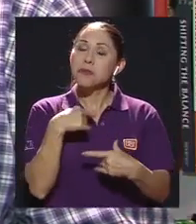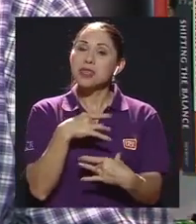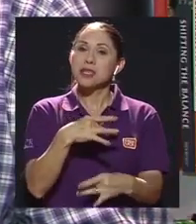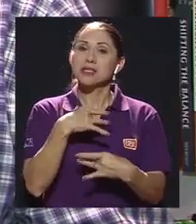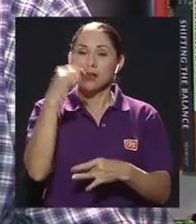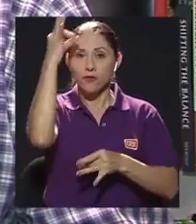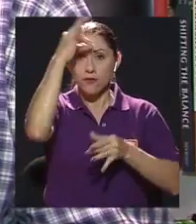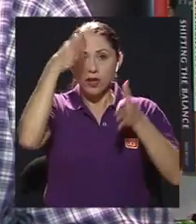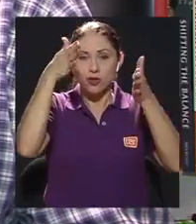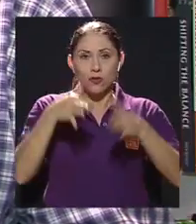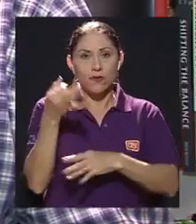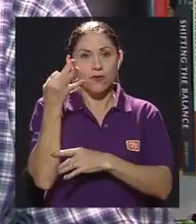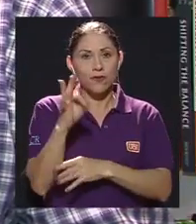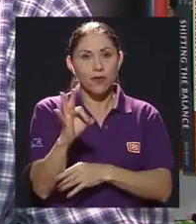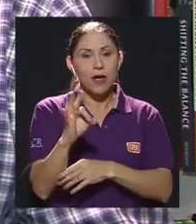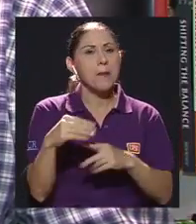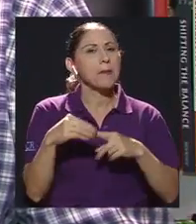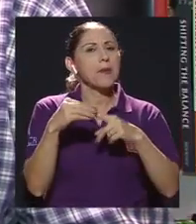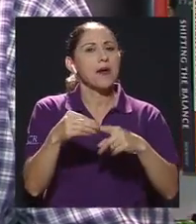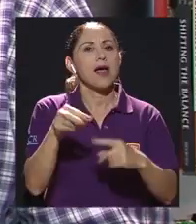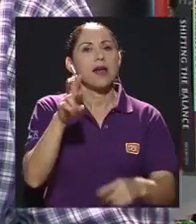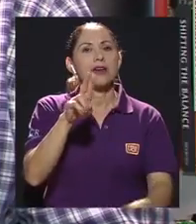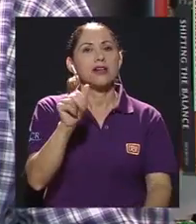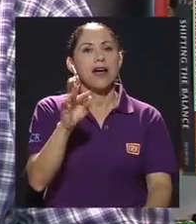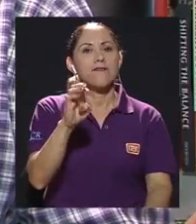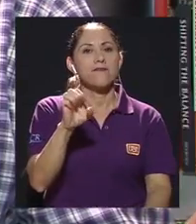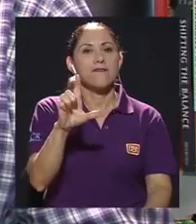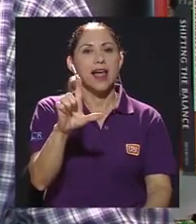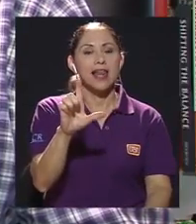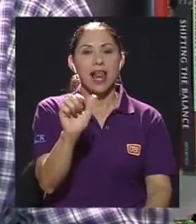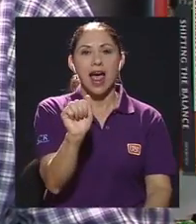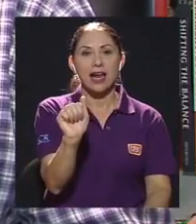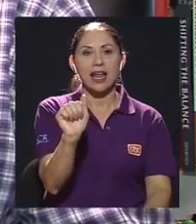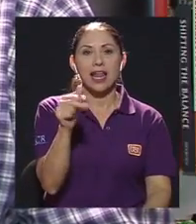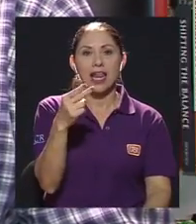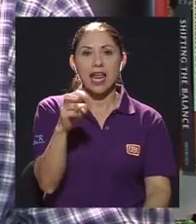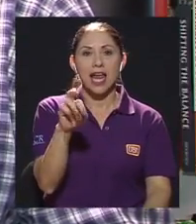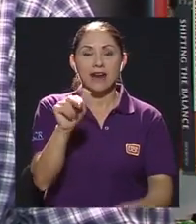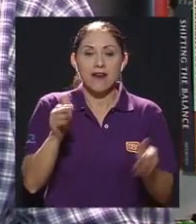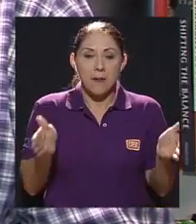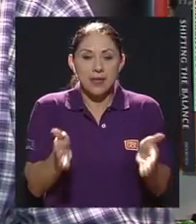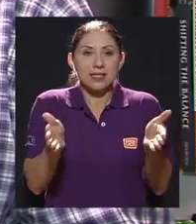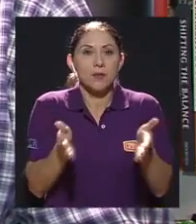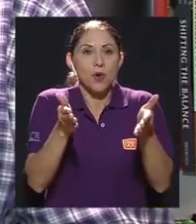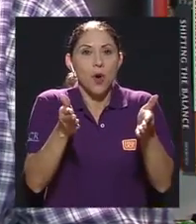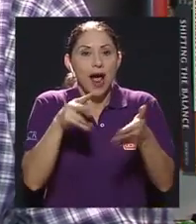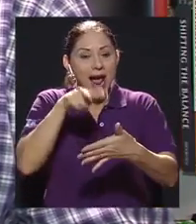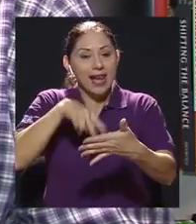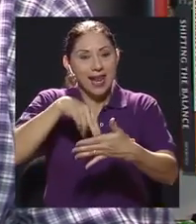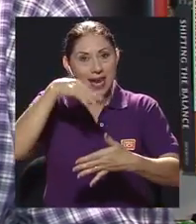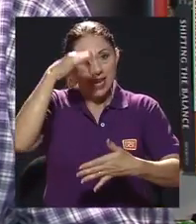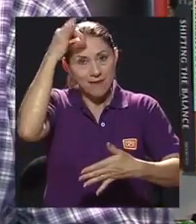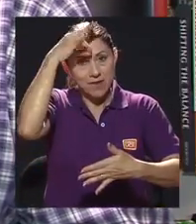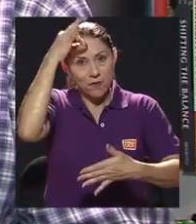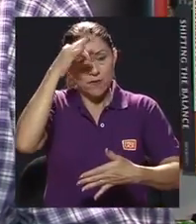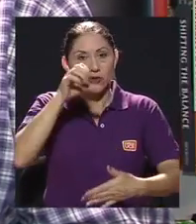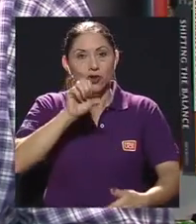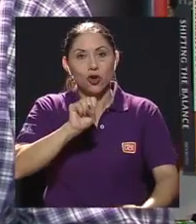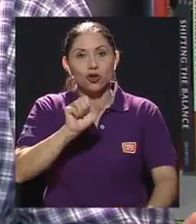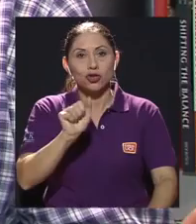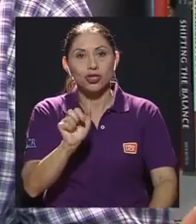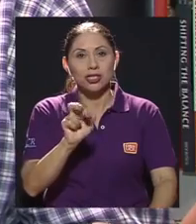franceses, particularmente Rafael Ángel Erra me estimuló a leer a Sartre. Y entonces leí a Sartre